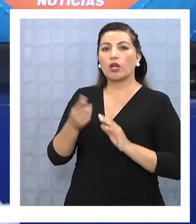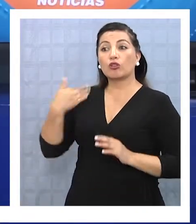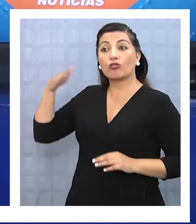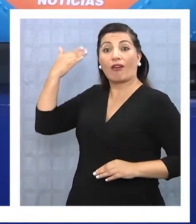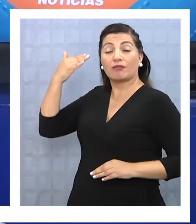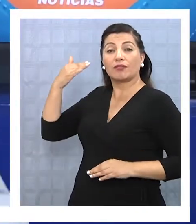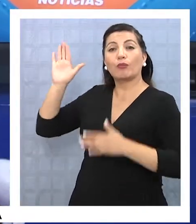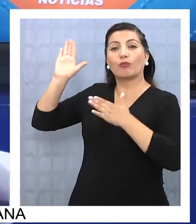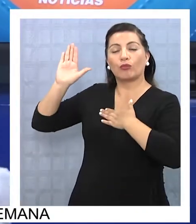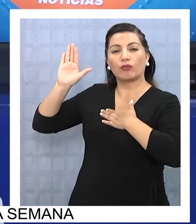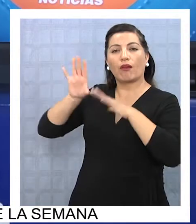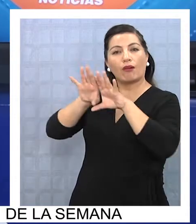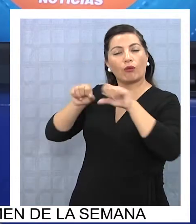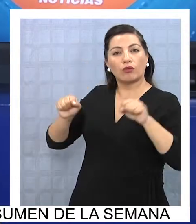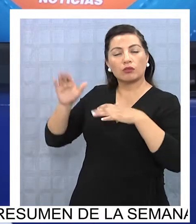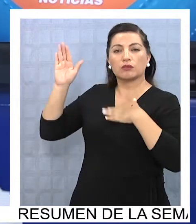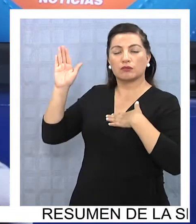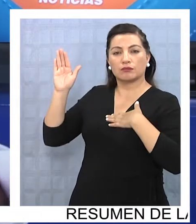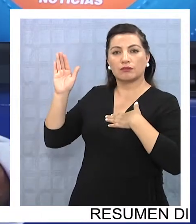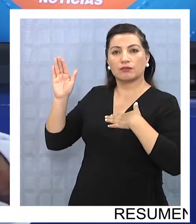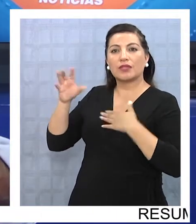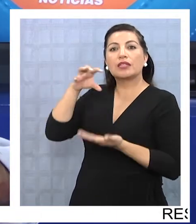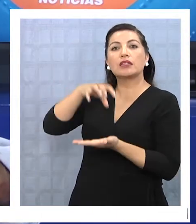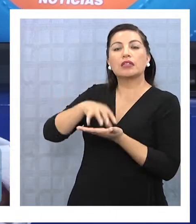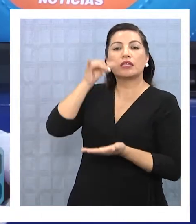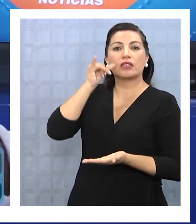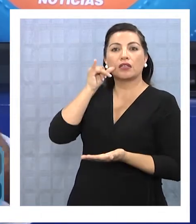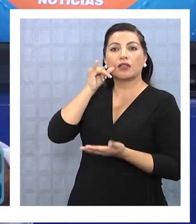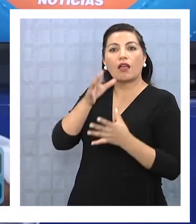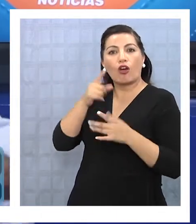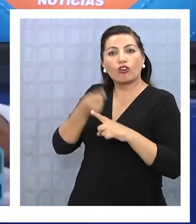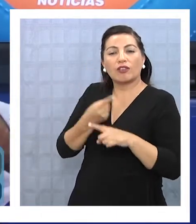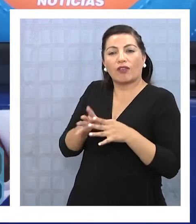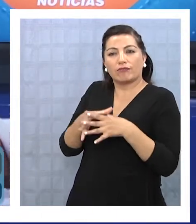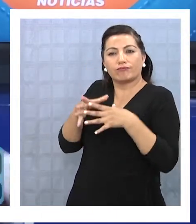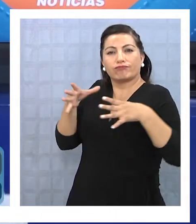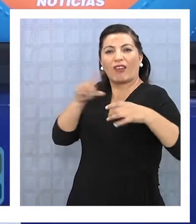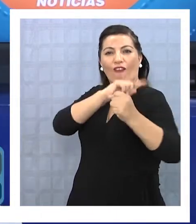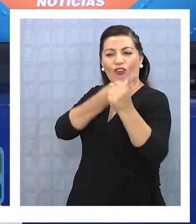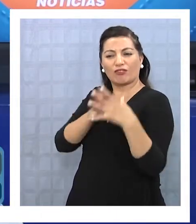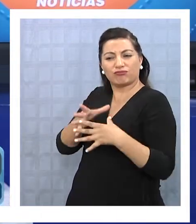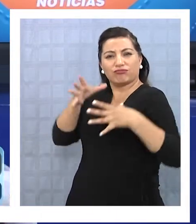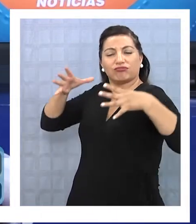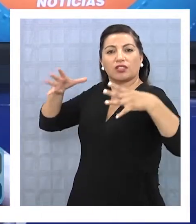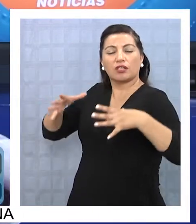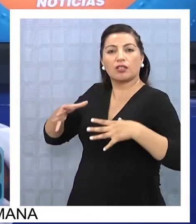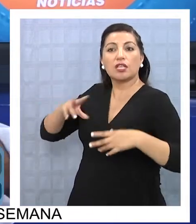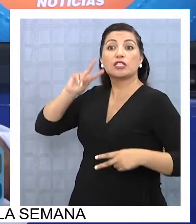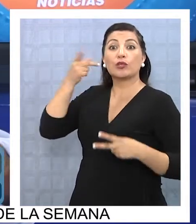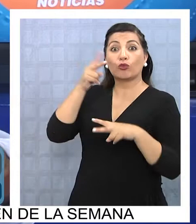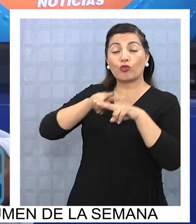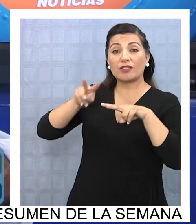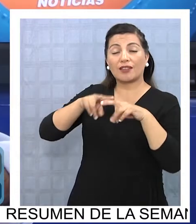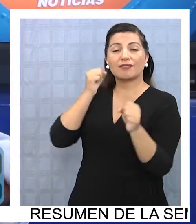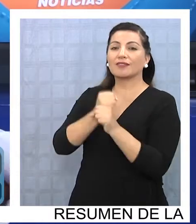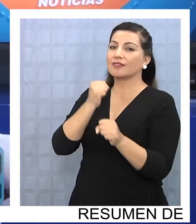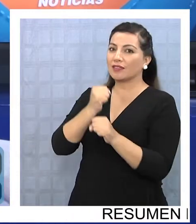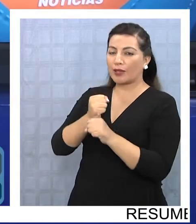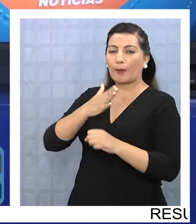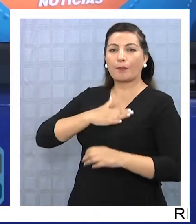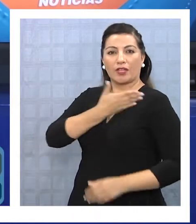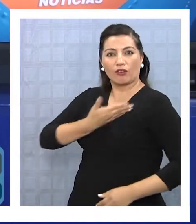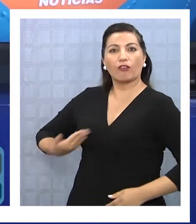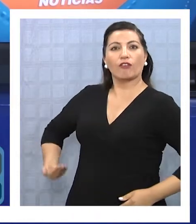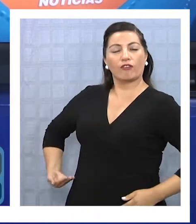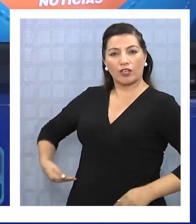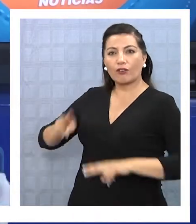prometimos muchas cosas, nos comprometimos a muchas cosas. Primero, que la región iba a volver a crecer, creció con fuerza. Segundo, que íbamos a crear empleos. Durante todo